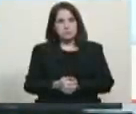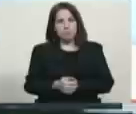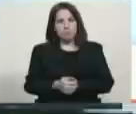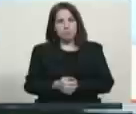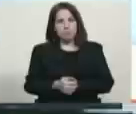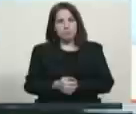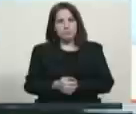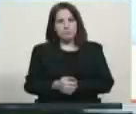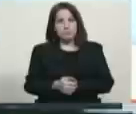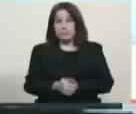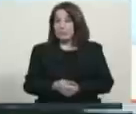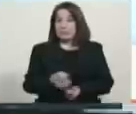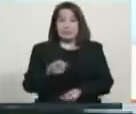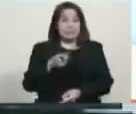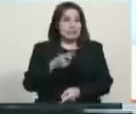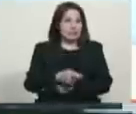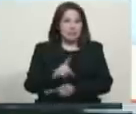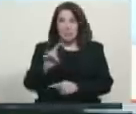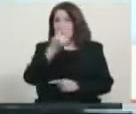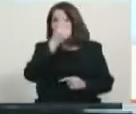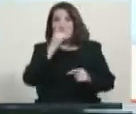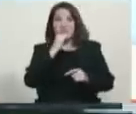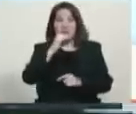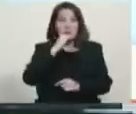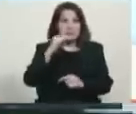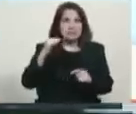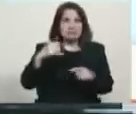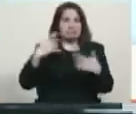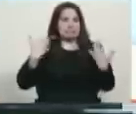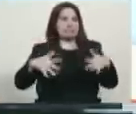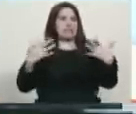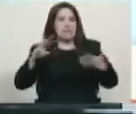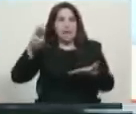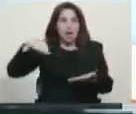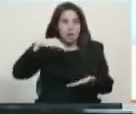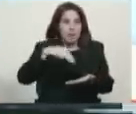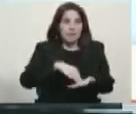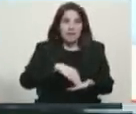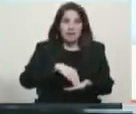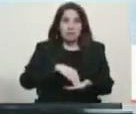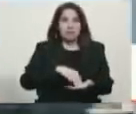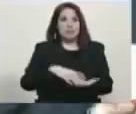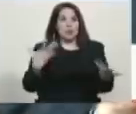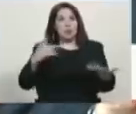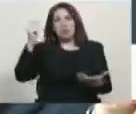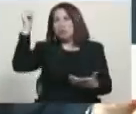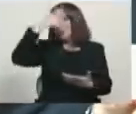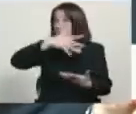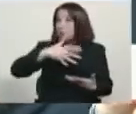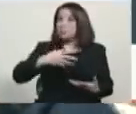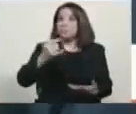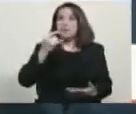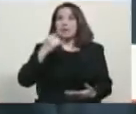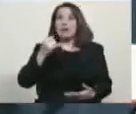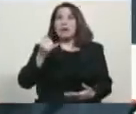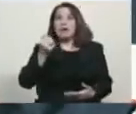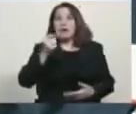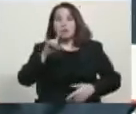ser la primera noticia de todos los noticieros, bochorno en Miami. Donald